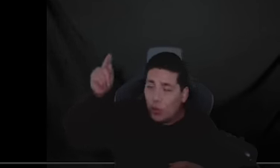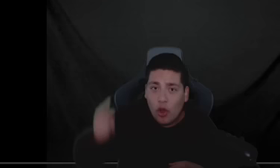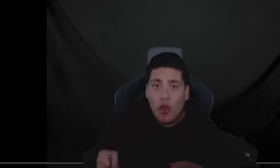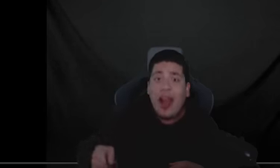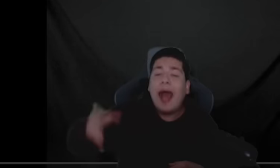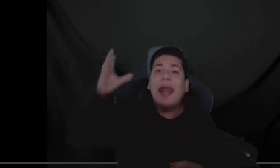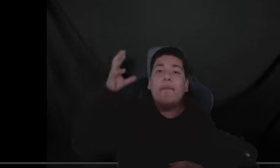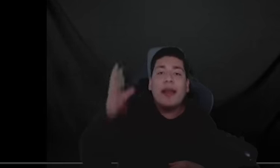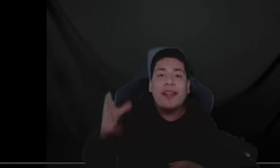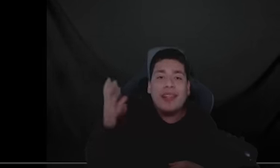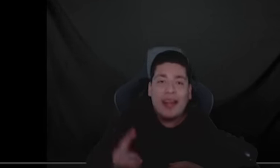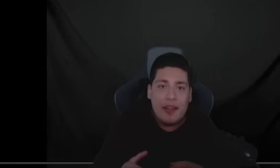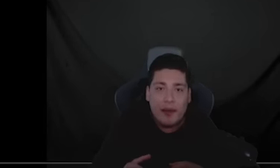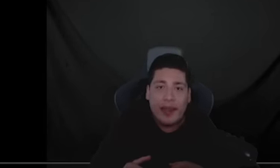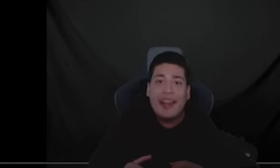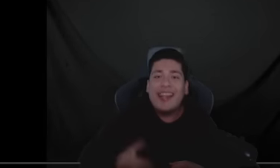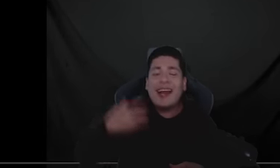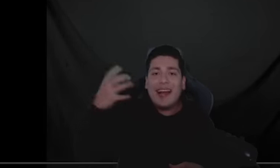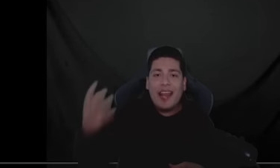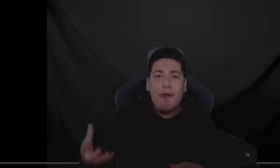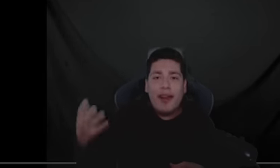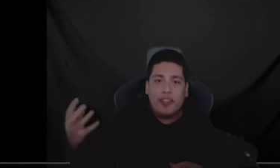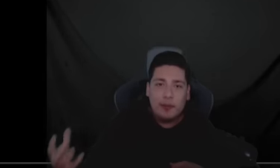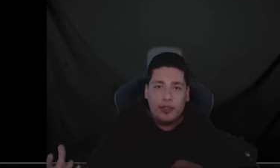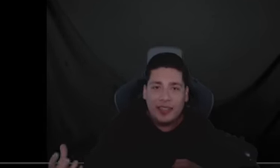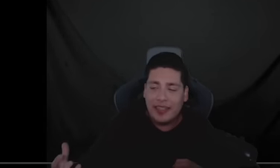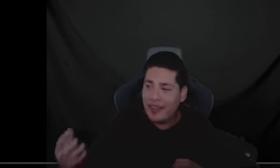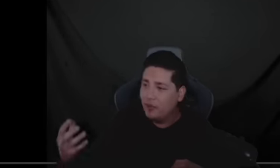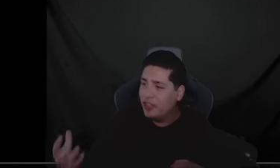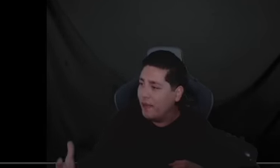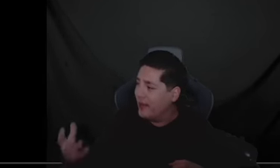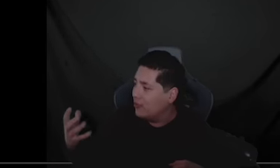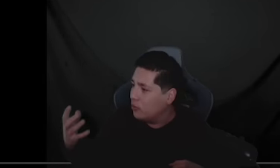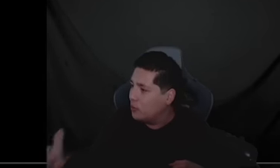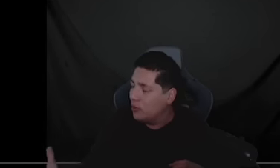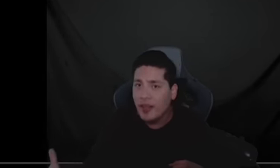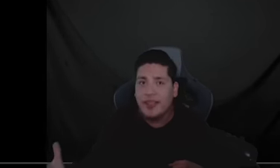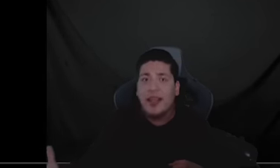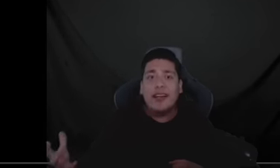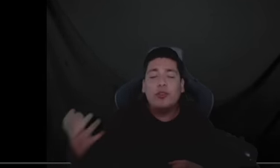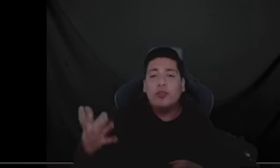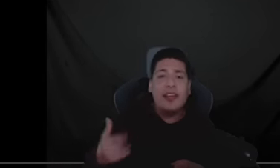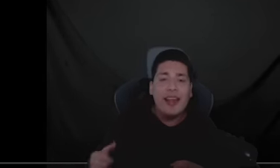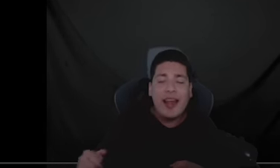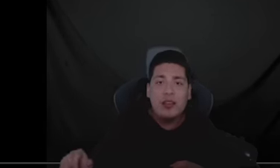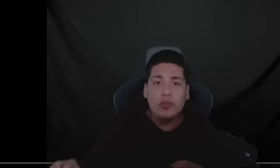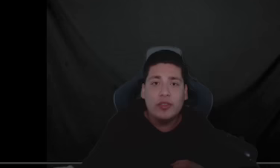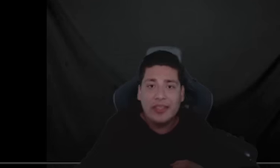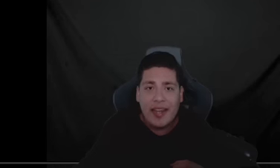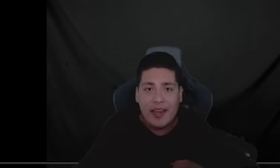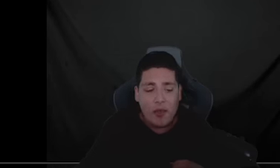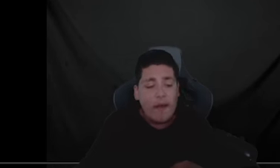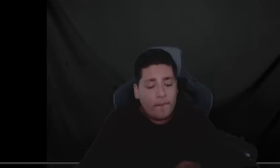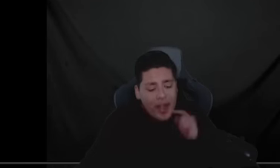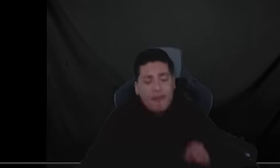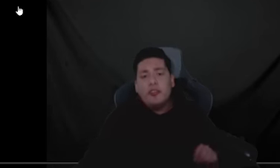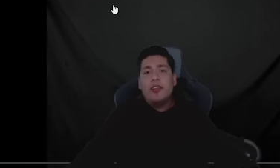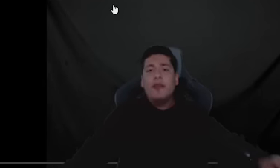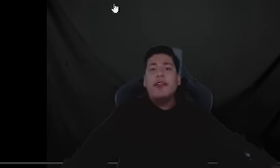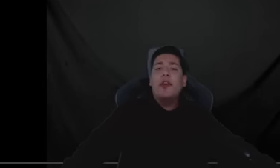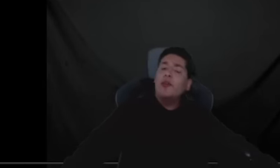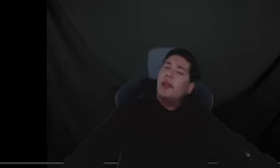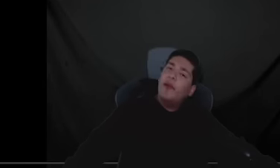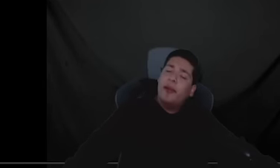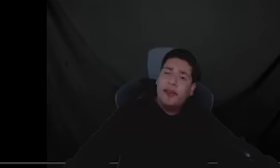que censuró a la prensa libre que acallaba las voces que denunciaban las corrupciones que sucedían en genio